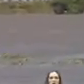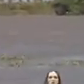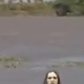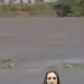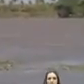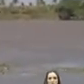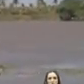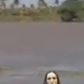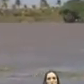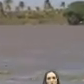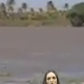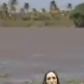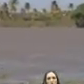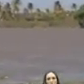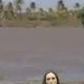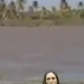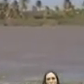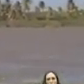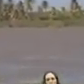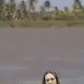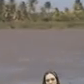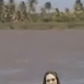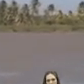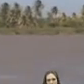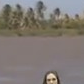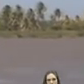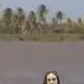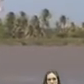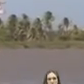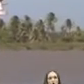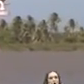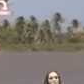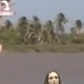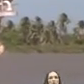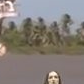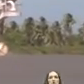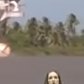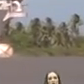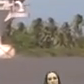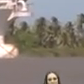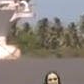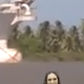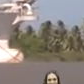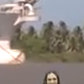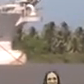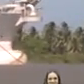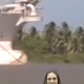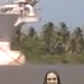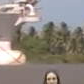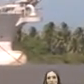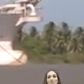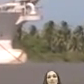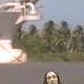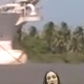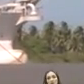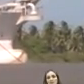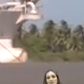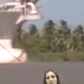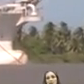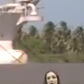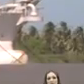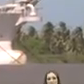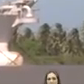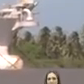se encuentra en labores de dragado para el canal de acceso a la zona portuaria. Es la información desde Barranquilla para